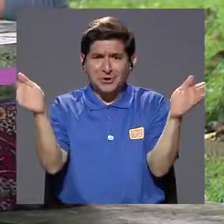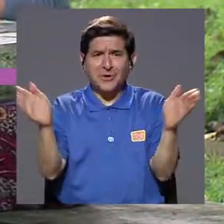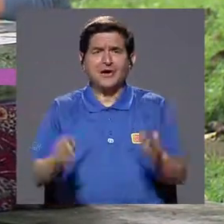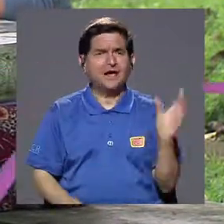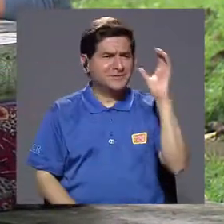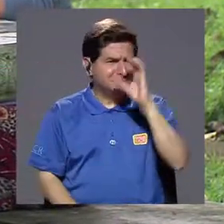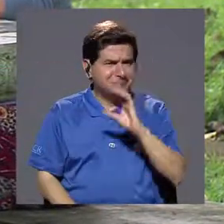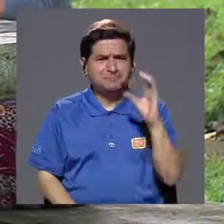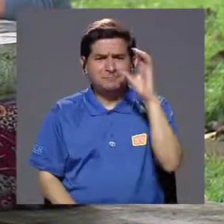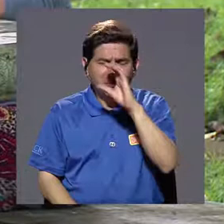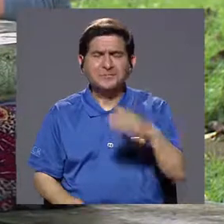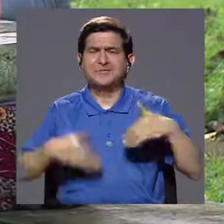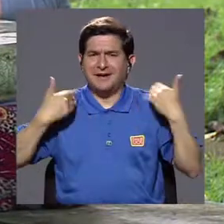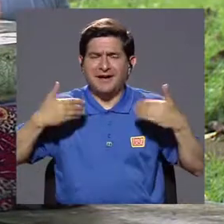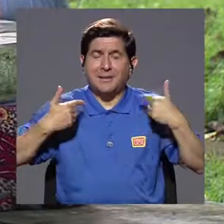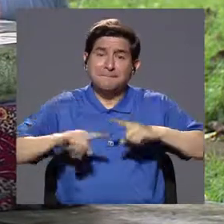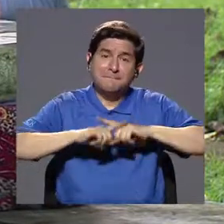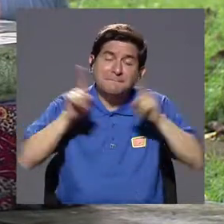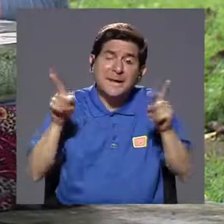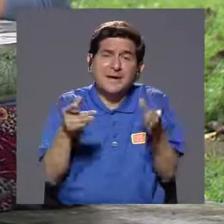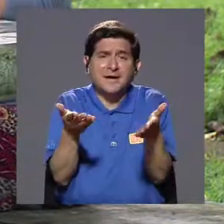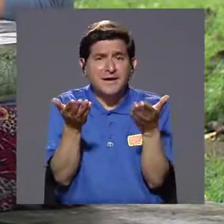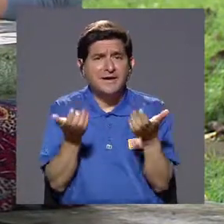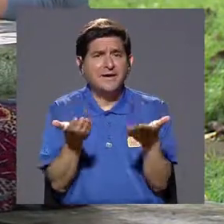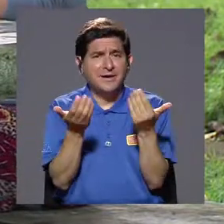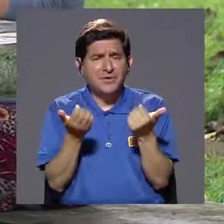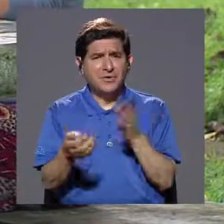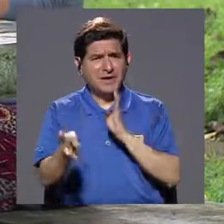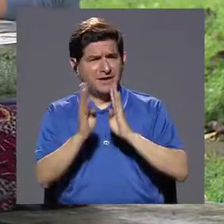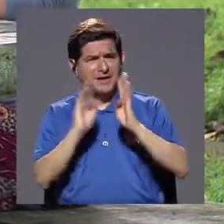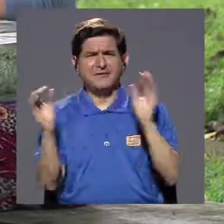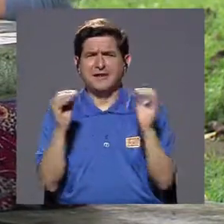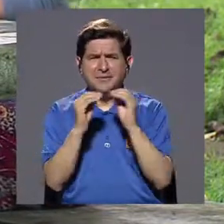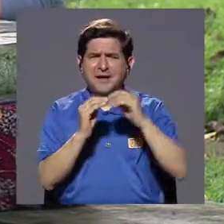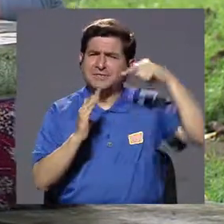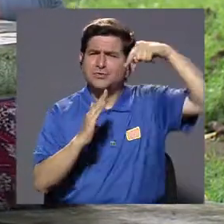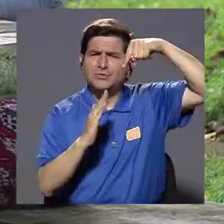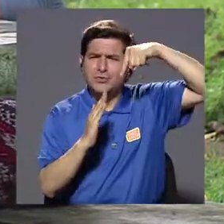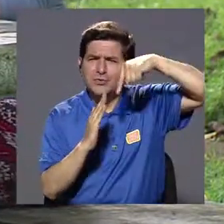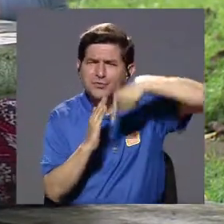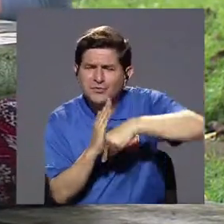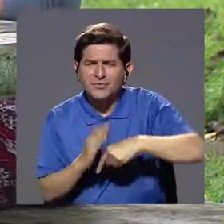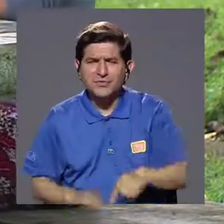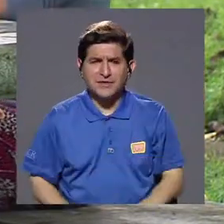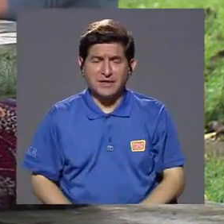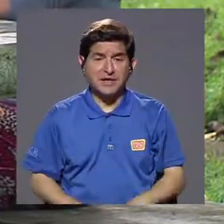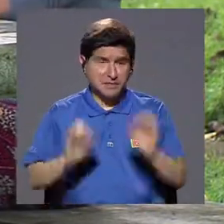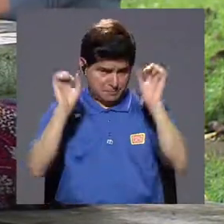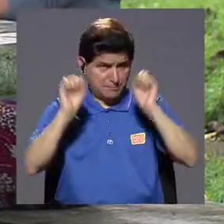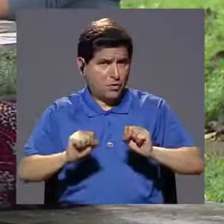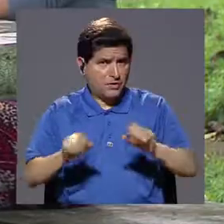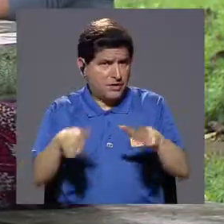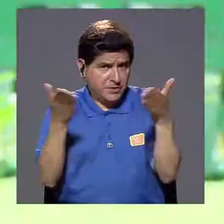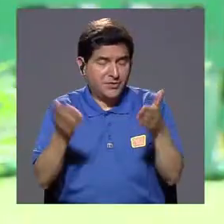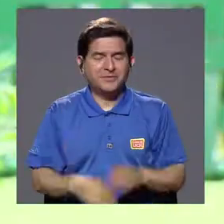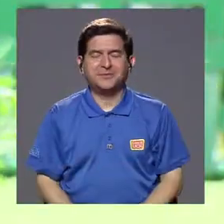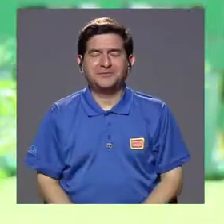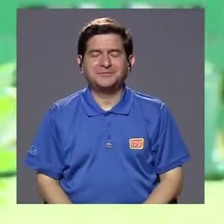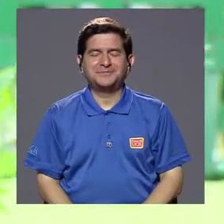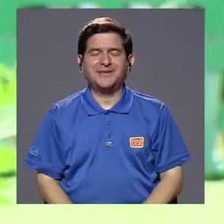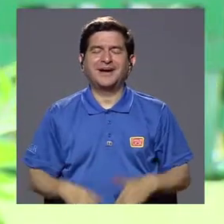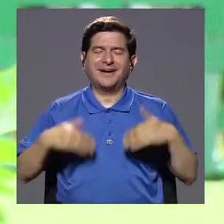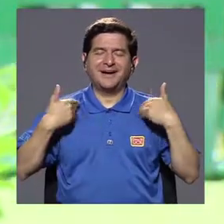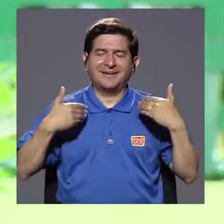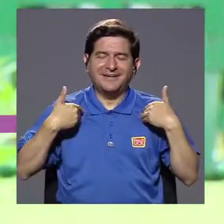verdad buscamos ser feliz pero si queremos hablar un poquito más y presenciar a ver cómo podemos hacer eso si lo podemos hacer muchas gracias